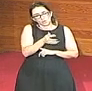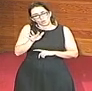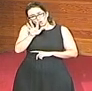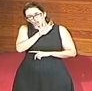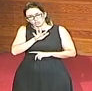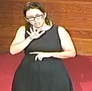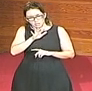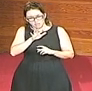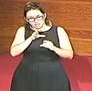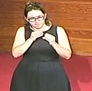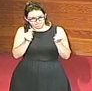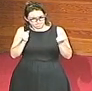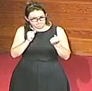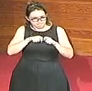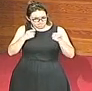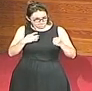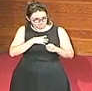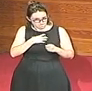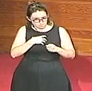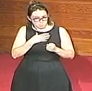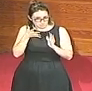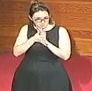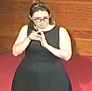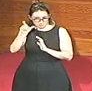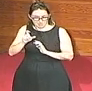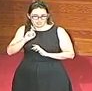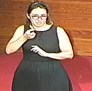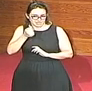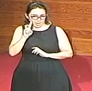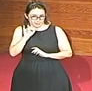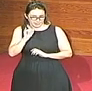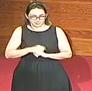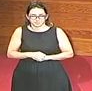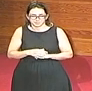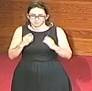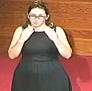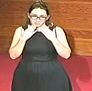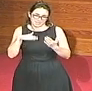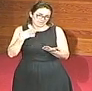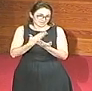indestructible de la mano del periodista Xabier Aldekoa. Muchas gracias y hasta la tarde.